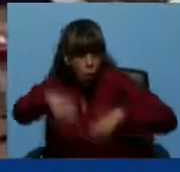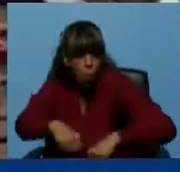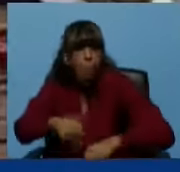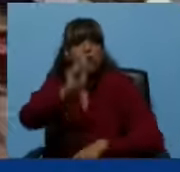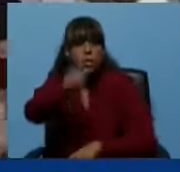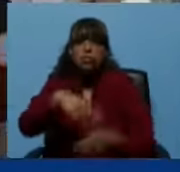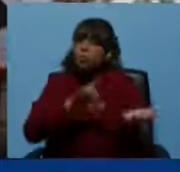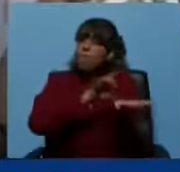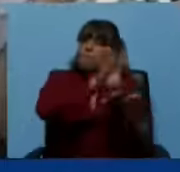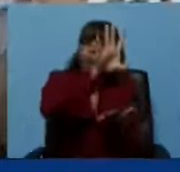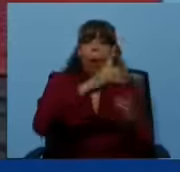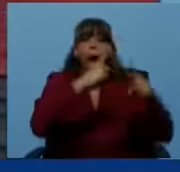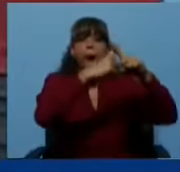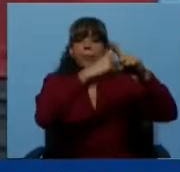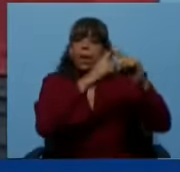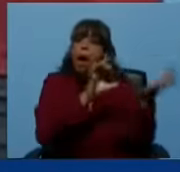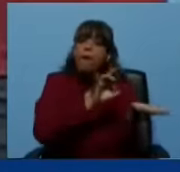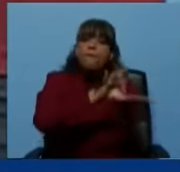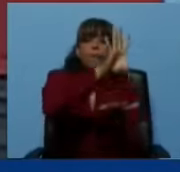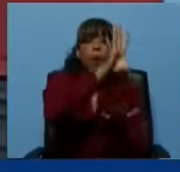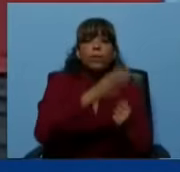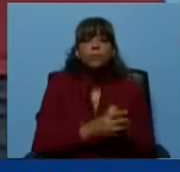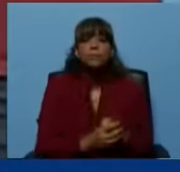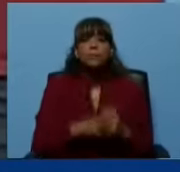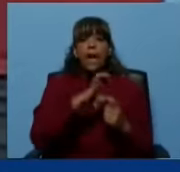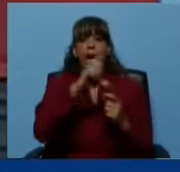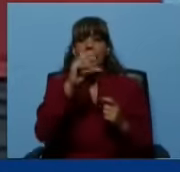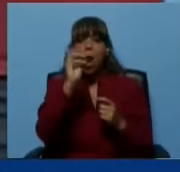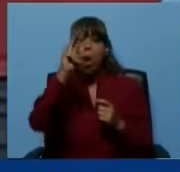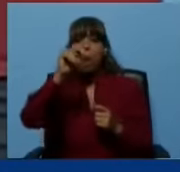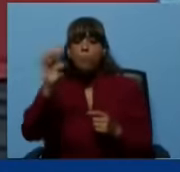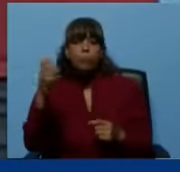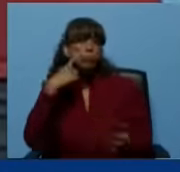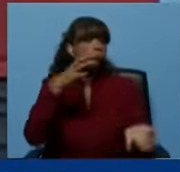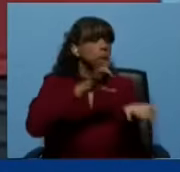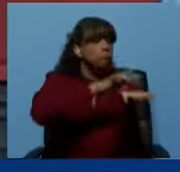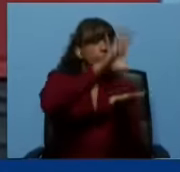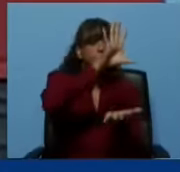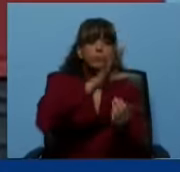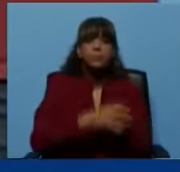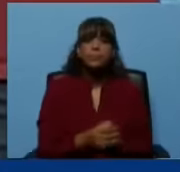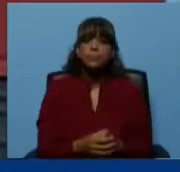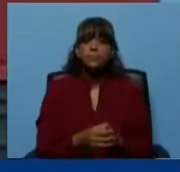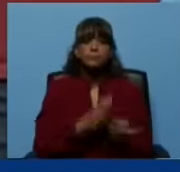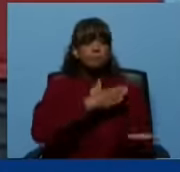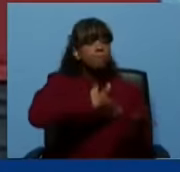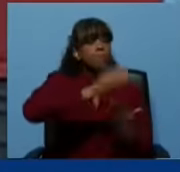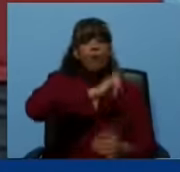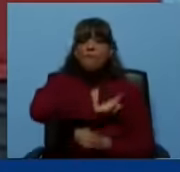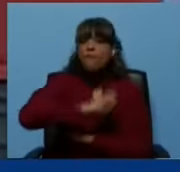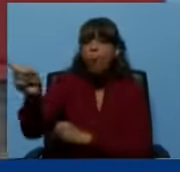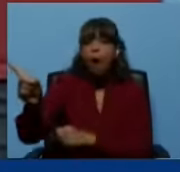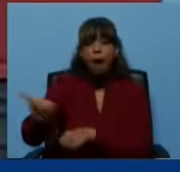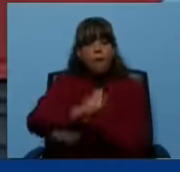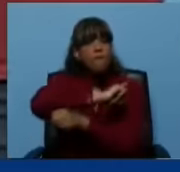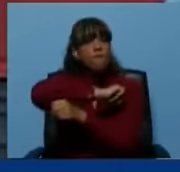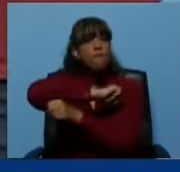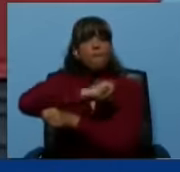¡Fuera X! ¡Fuera Elon Musk! ¡Fuera! ¡Get up! ¡Get up, Elon Musk! ¡Get up!